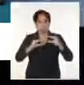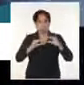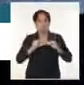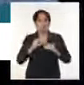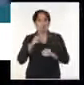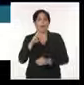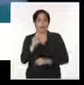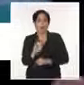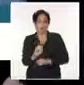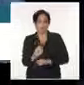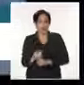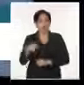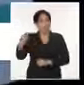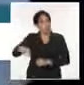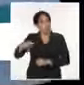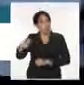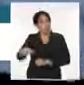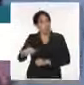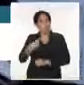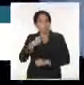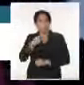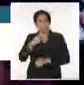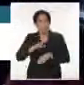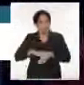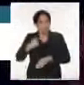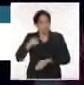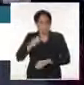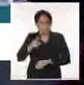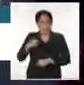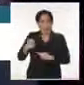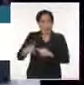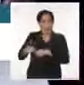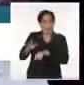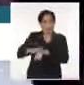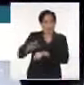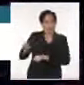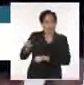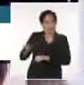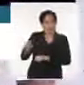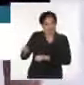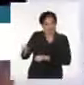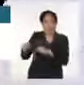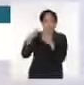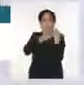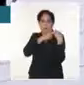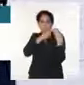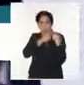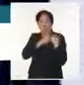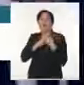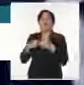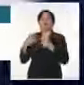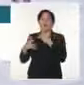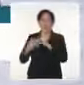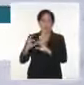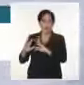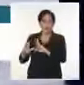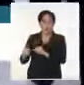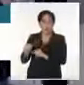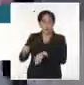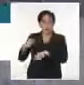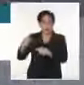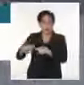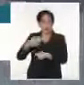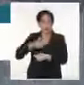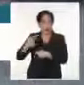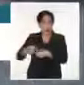Durante el juicio, Menéndez intentó desviar la culpa hacia su esposa Nadine como presunta responsable de las irregularidades. Bob Menéndez ocupaba